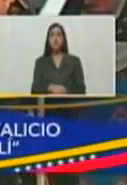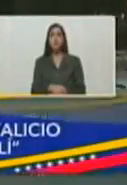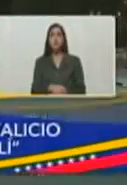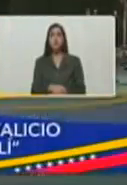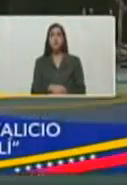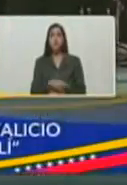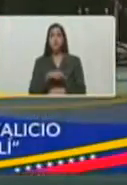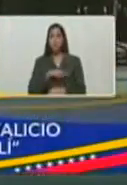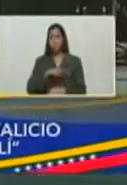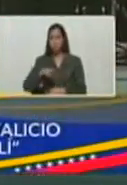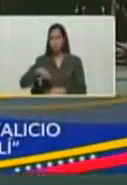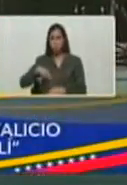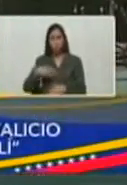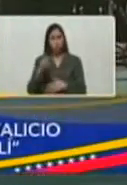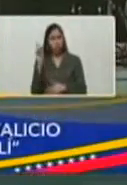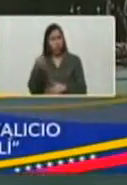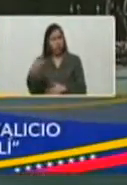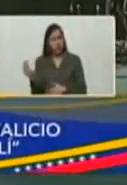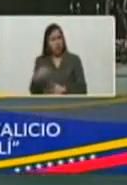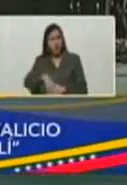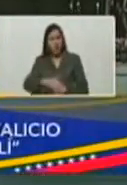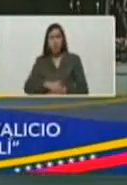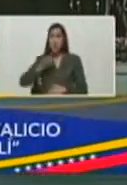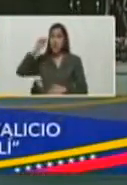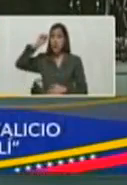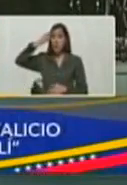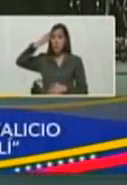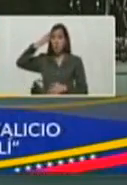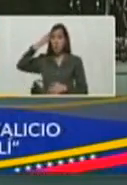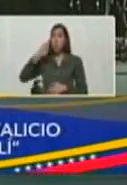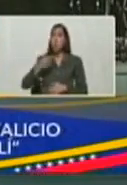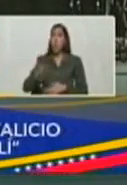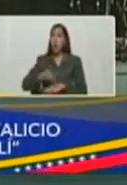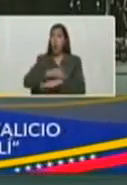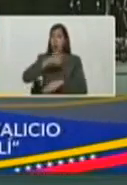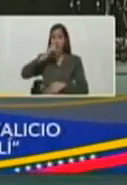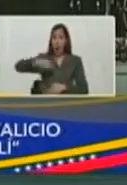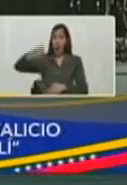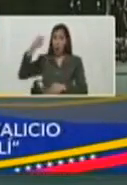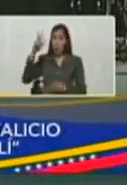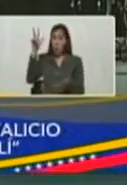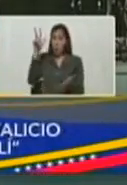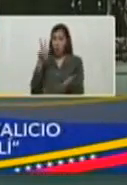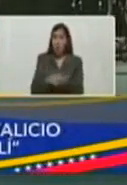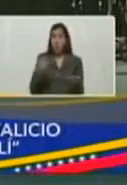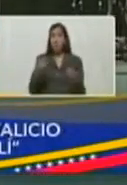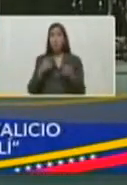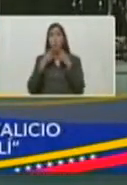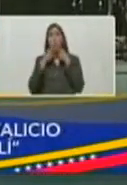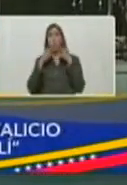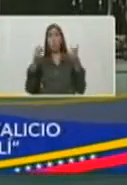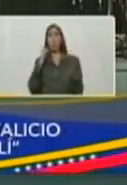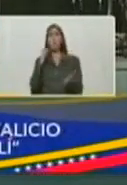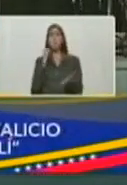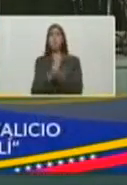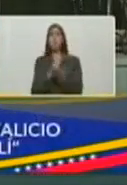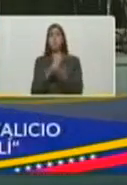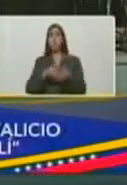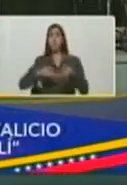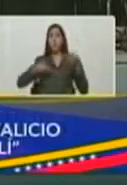Hemos, señor presidente, además recordado que usted el año pasado aprobó, y así fue publicado en Gaceta Oficial,